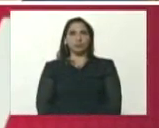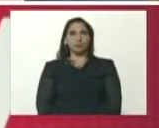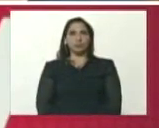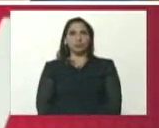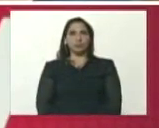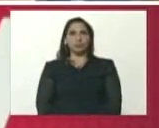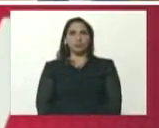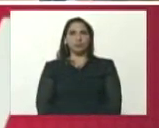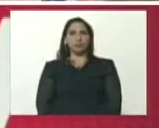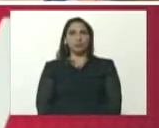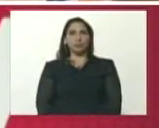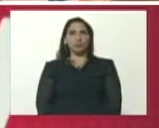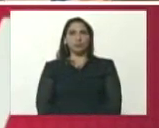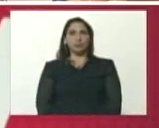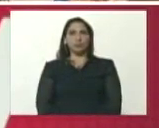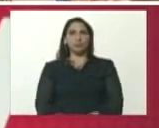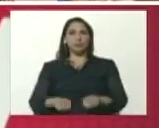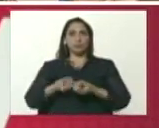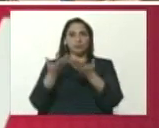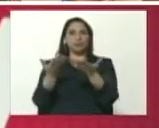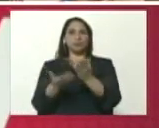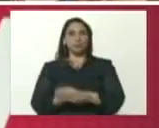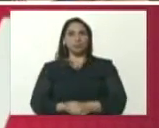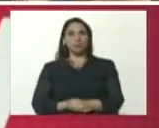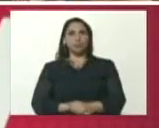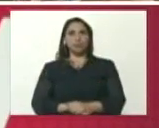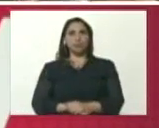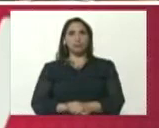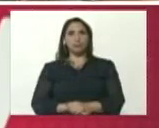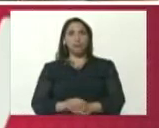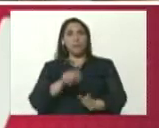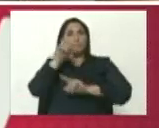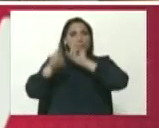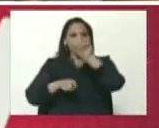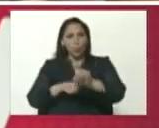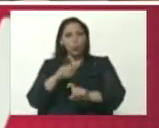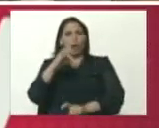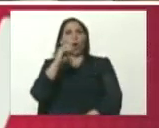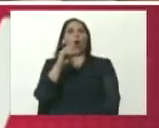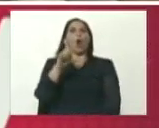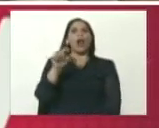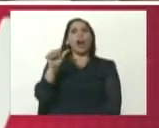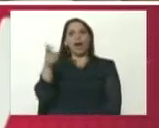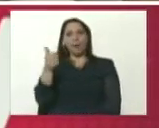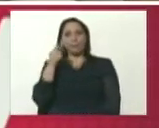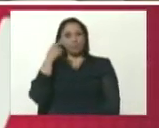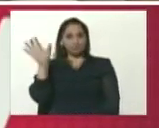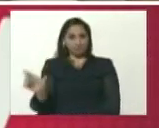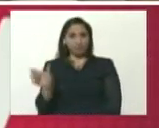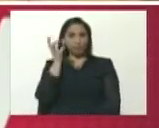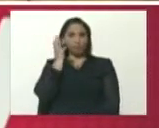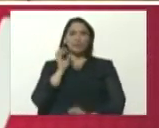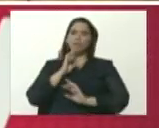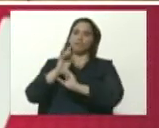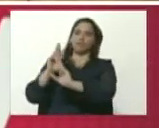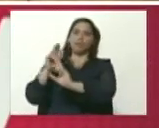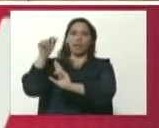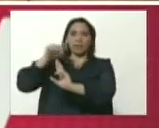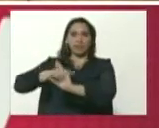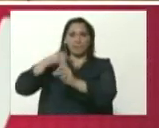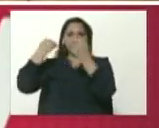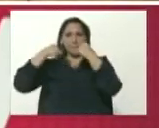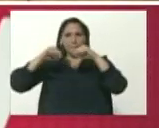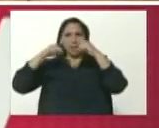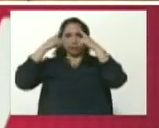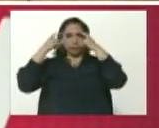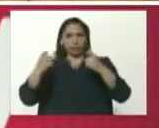ahorita dándole cuenta. Yo no sé si usted quiere hacerle alguna pregunta a la compañera Olga para que sea ella pues la que le dé respuesta. Está preparada, se